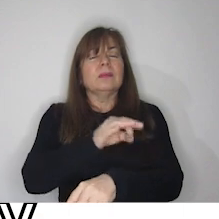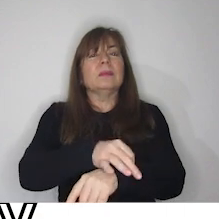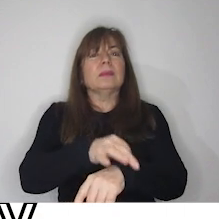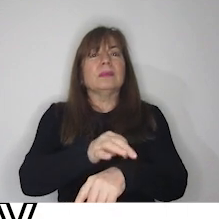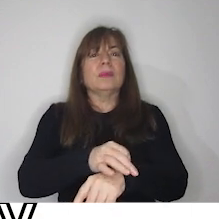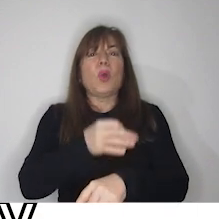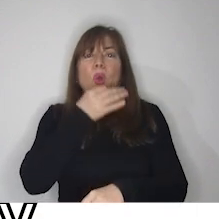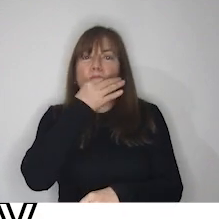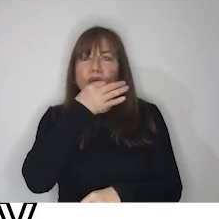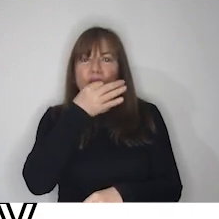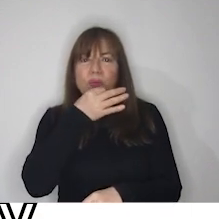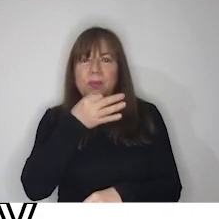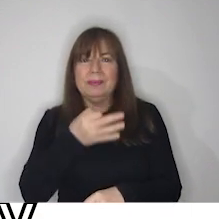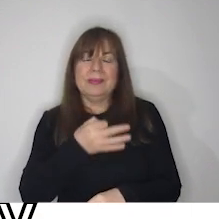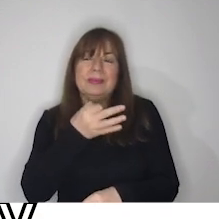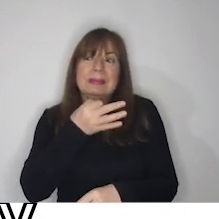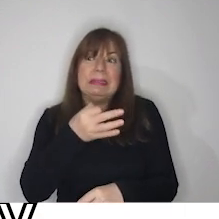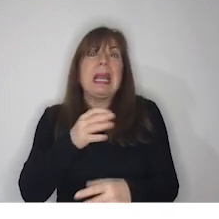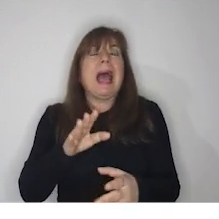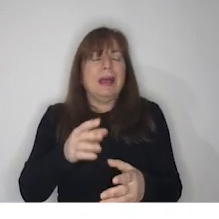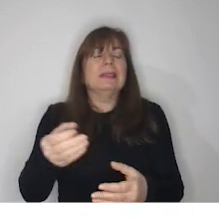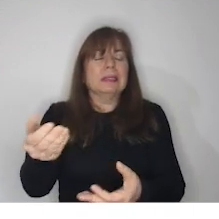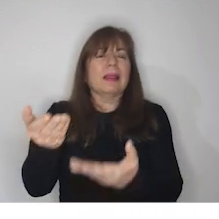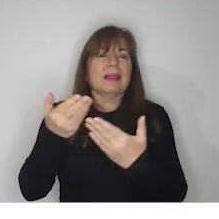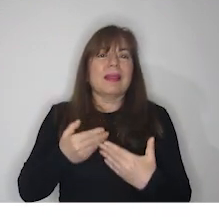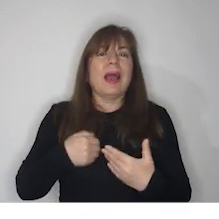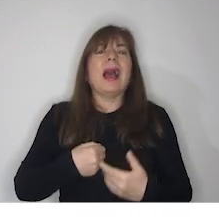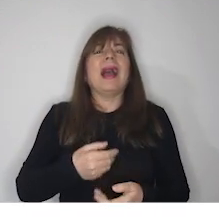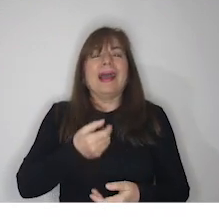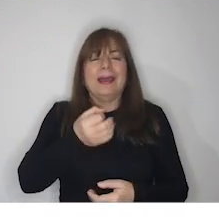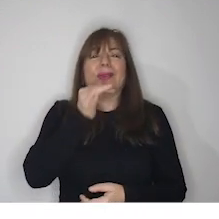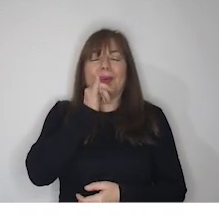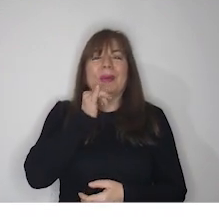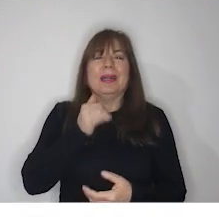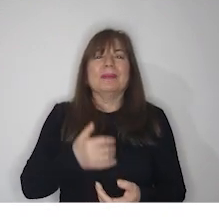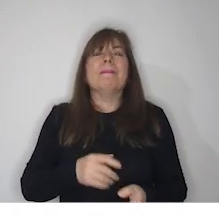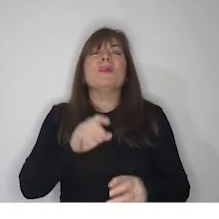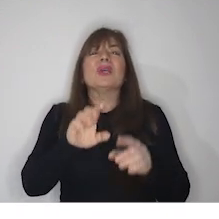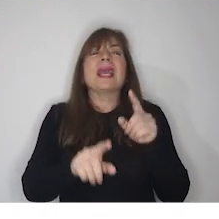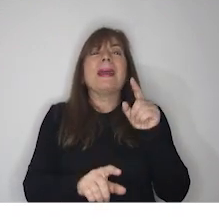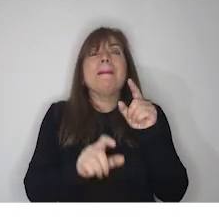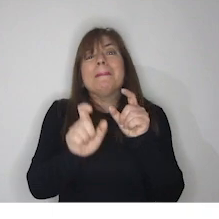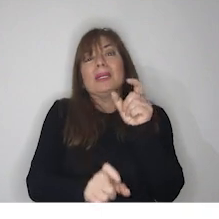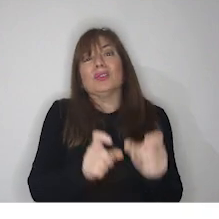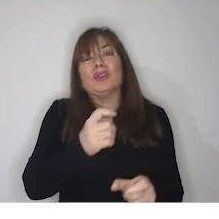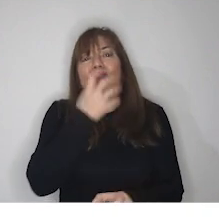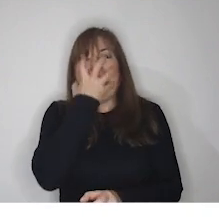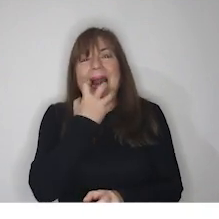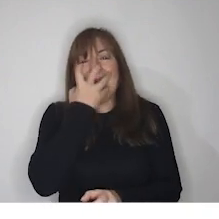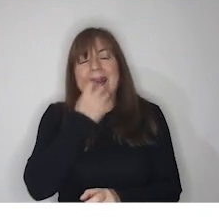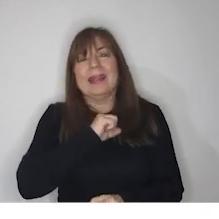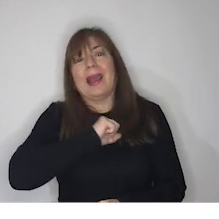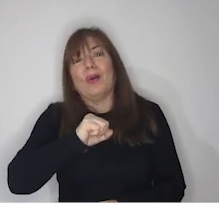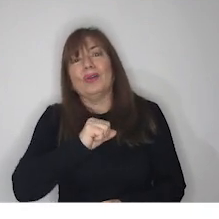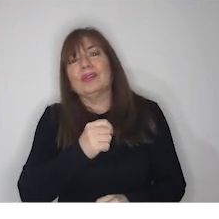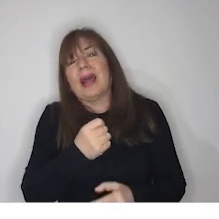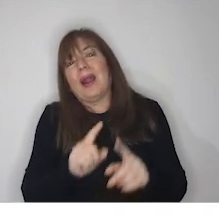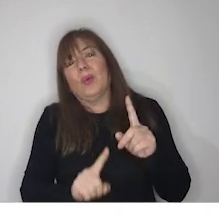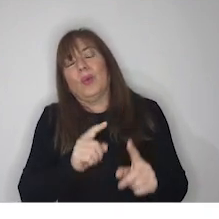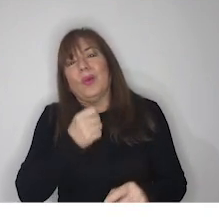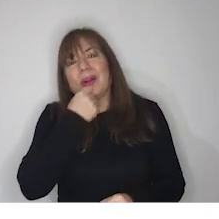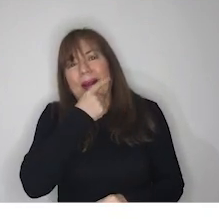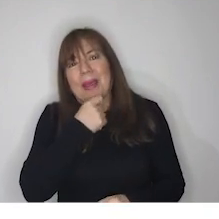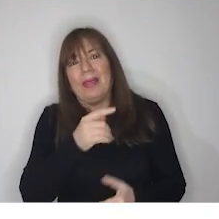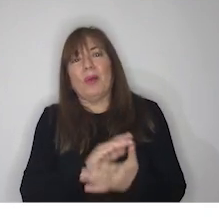de vencimiento y sus componentes, ya que hay personas alérgicas a ciertas sustancias que traen. También es importante la actividad